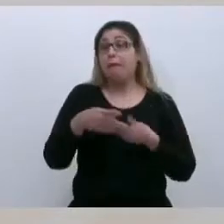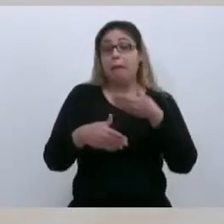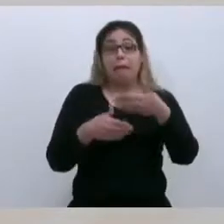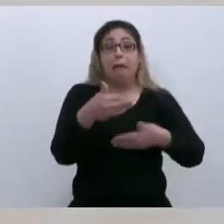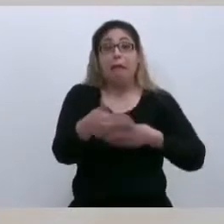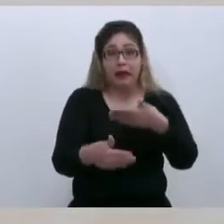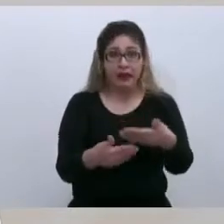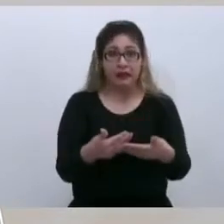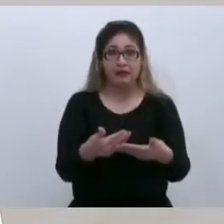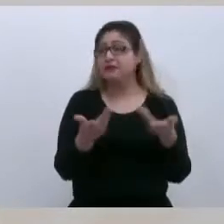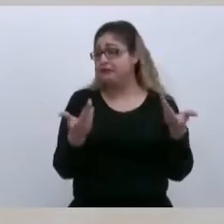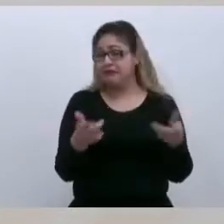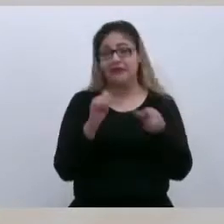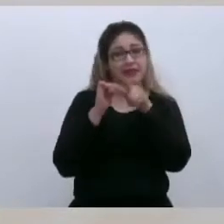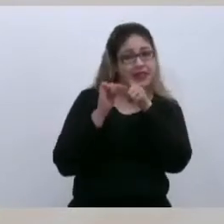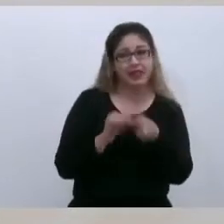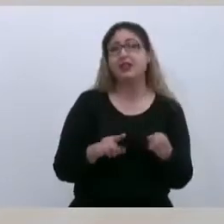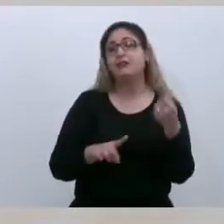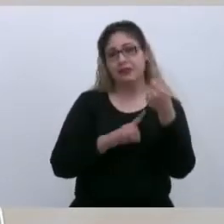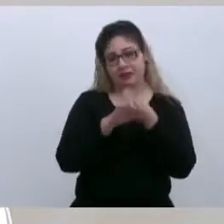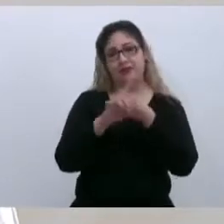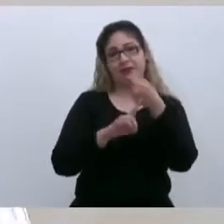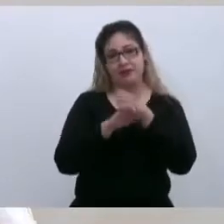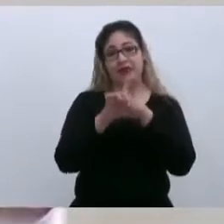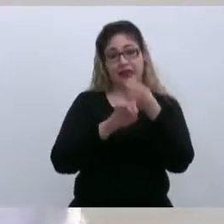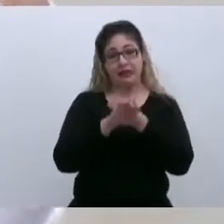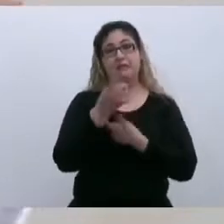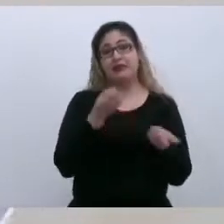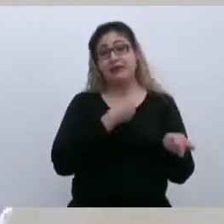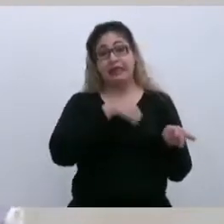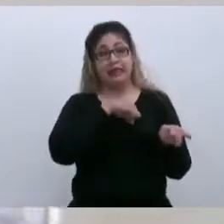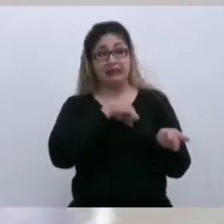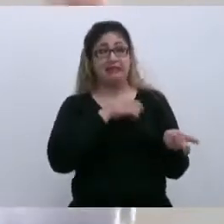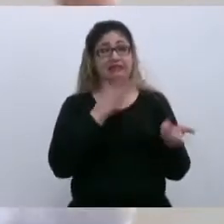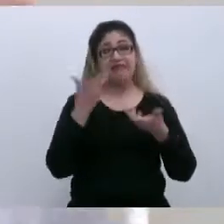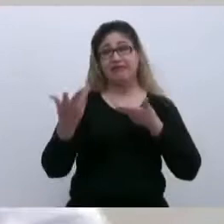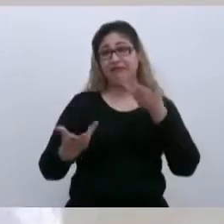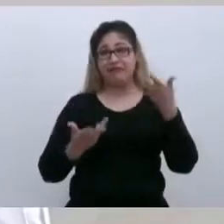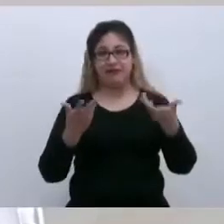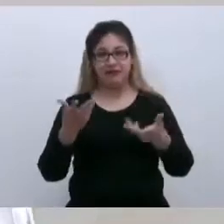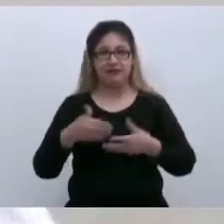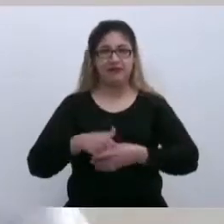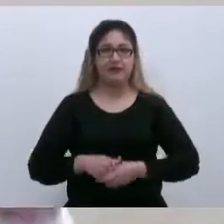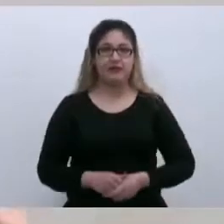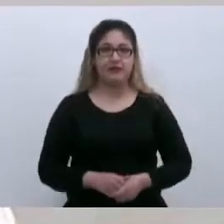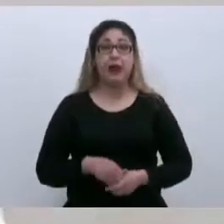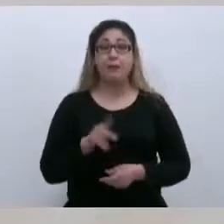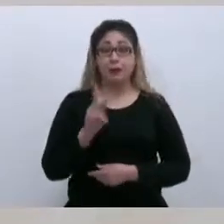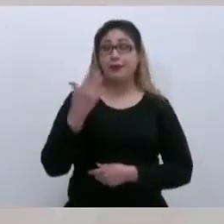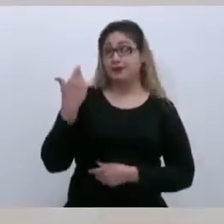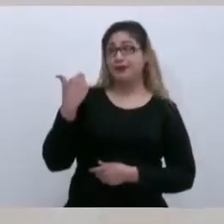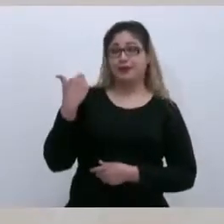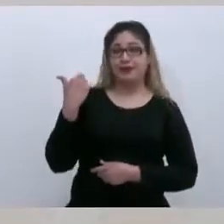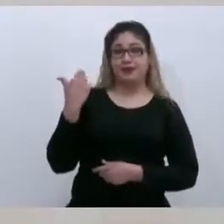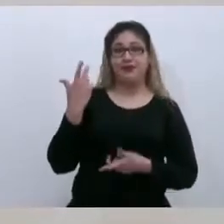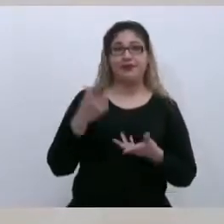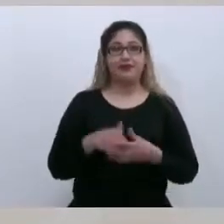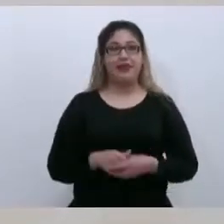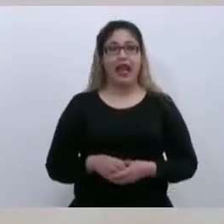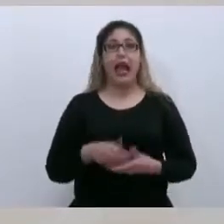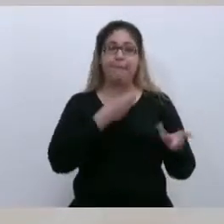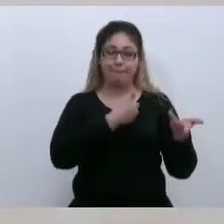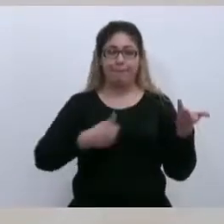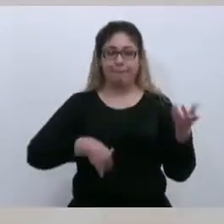COVID habíamos iniciado con el presidente López Obrador este recorrido por todos los hospitales rurales